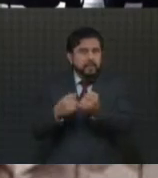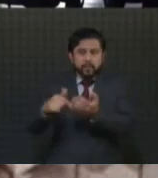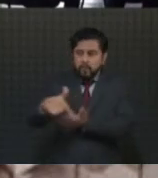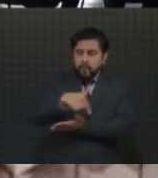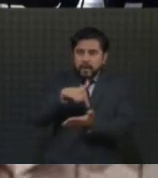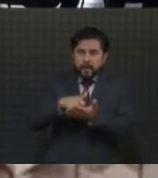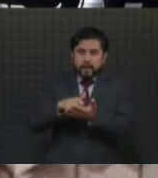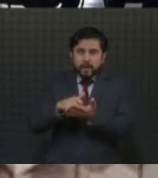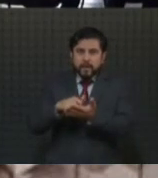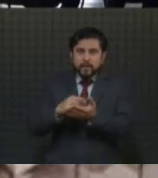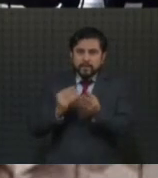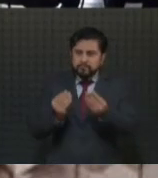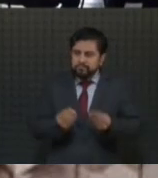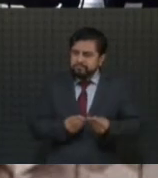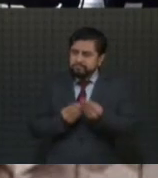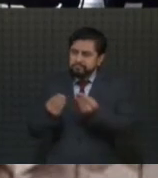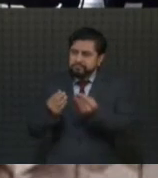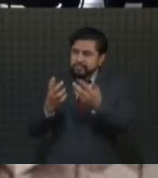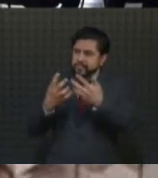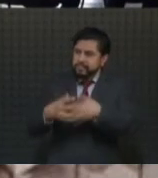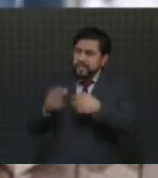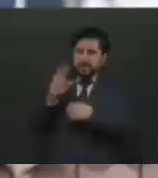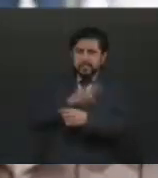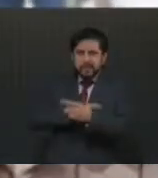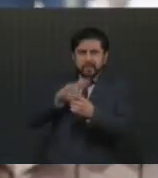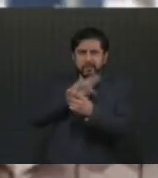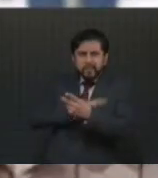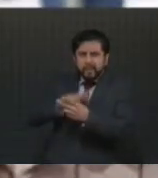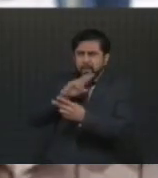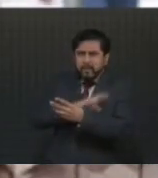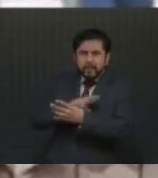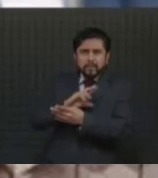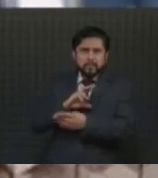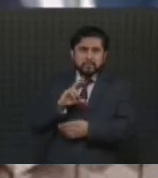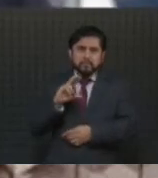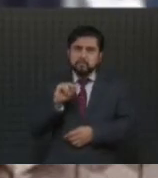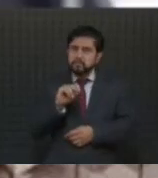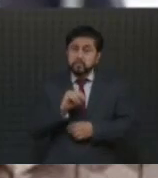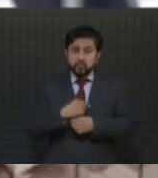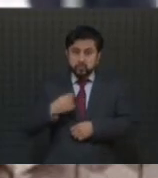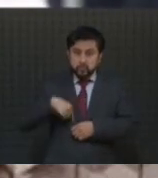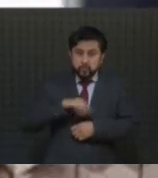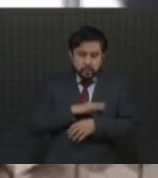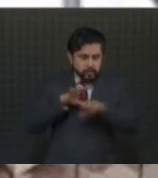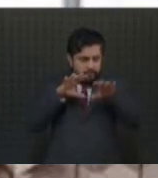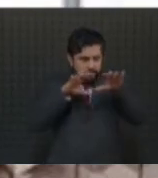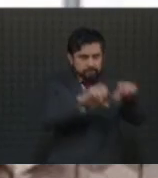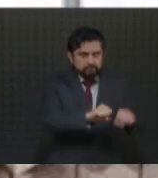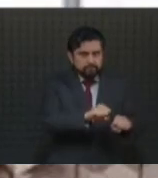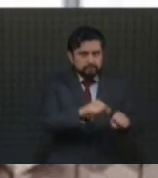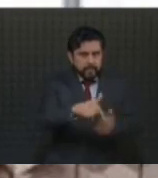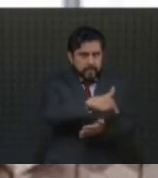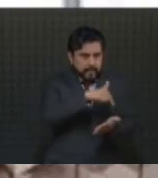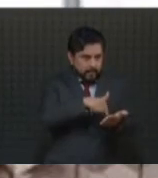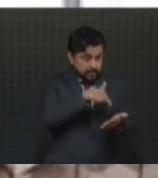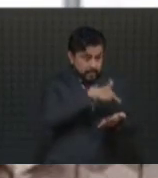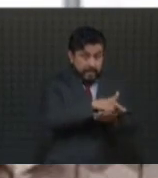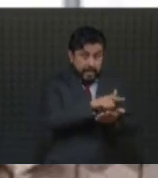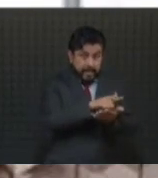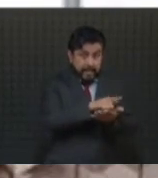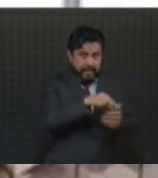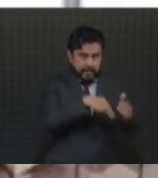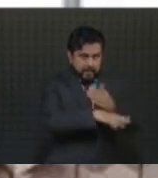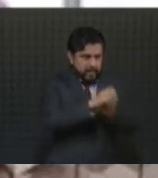una plaza comercial. Bueno, pues nosotros recuperamos Constitución del 17 y hoy hay una preparatoria pública